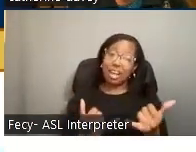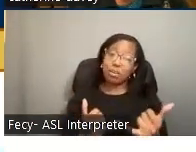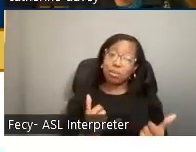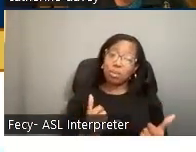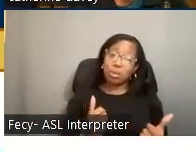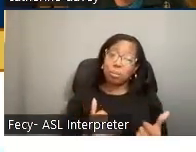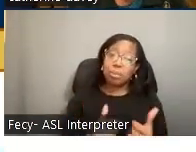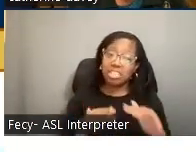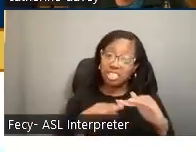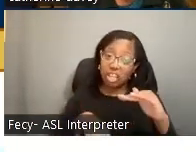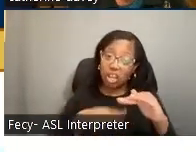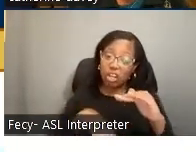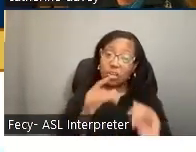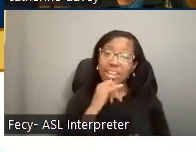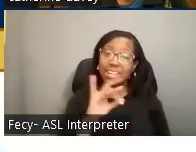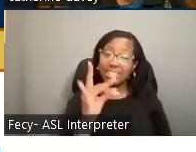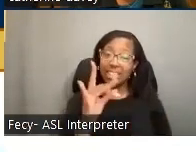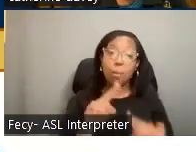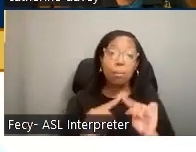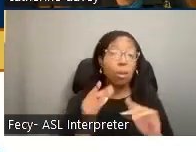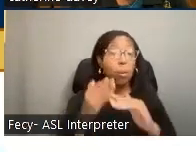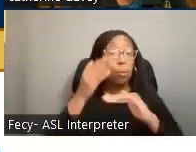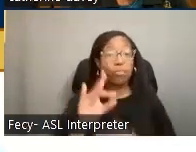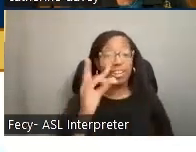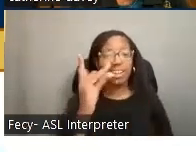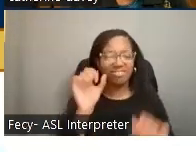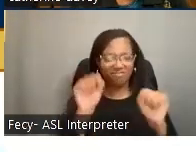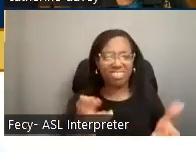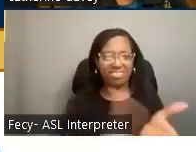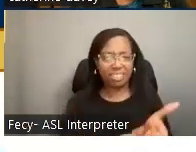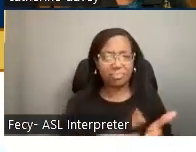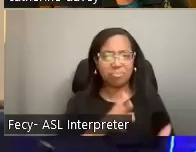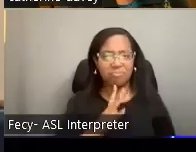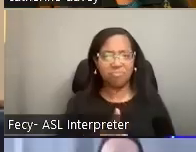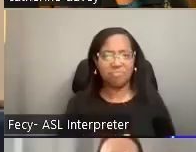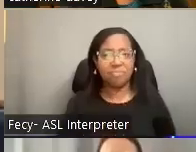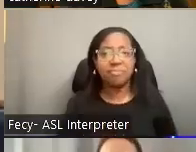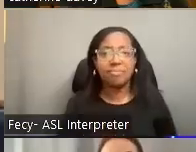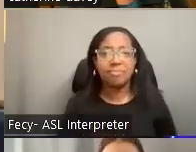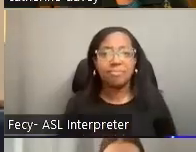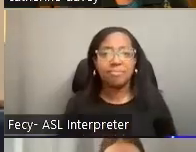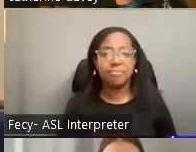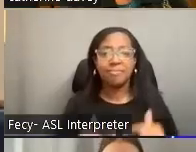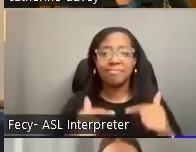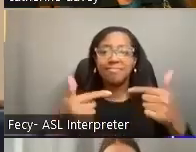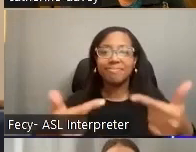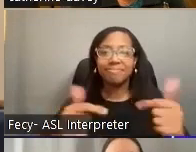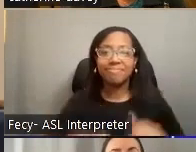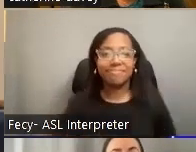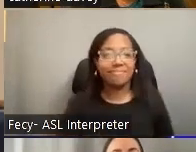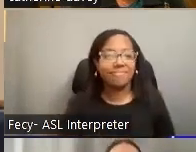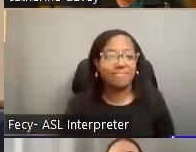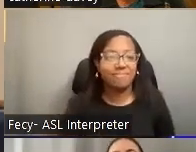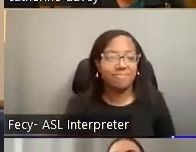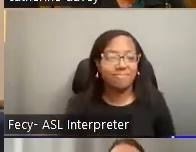ella But no she puede could hacerlo sign porque it tiene when she's 9 años, 18 pero and she cuando could tiene understand 18 it. años, si puede entender ese tipo de cosas, ella podría firmarlo. All right.